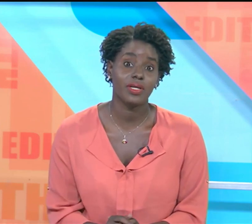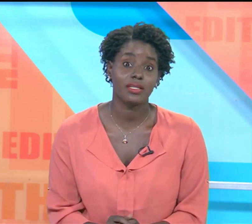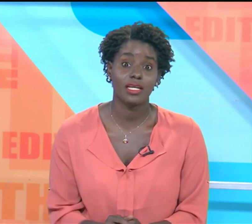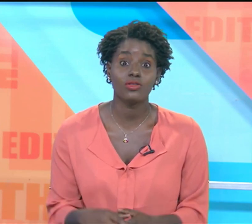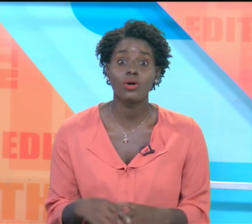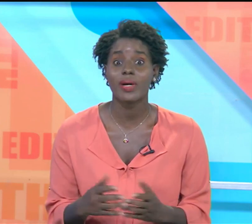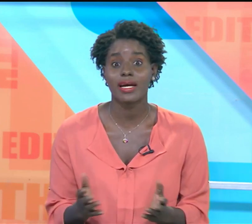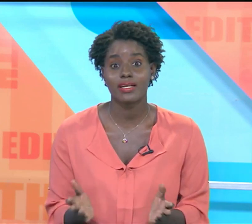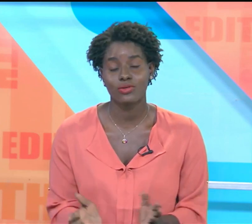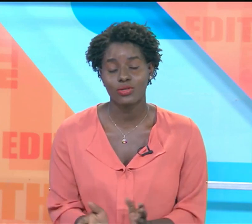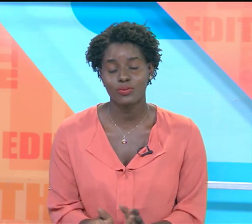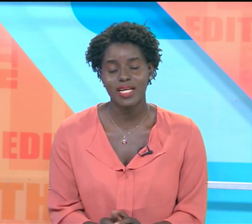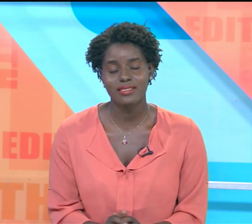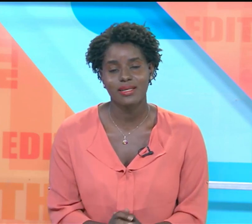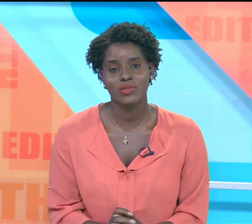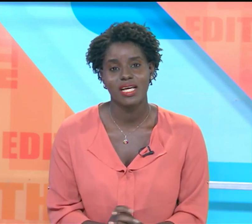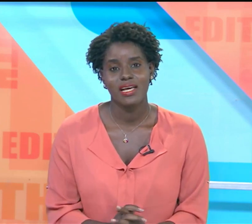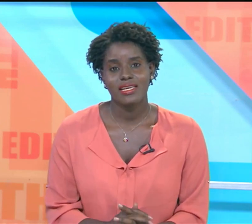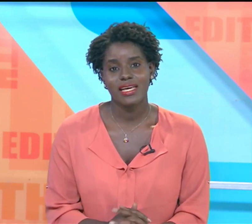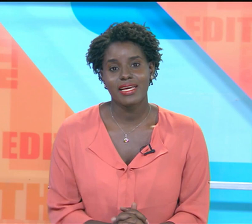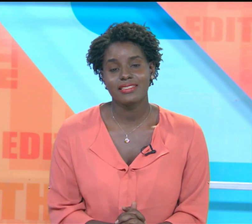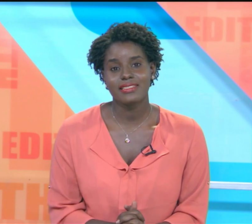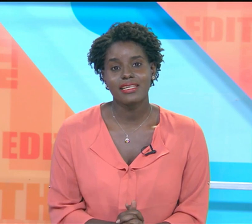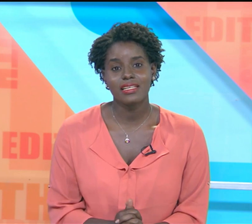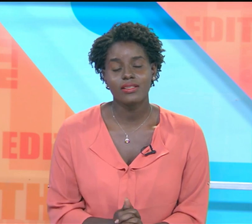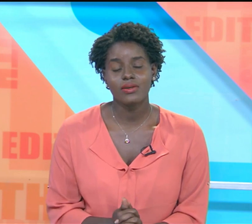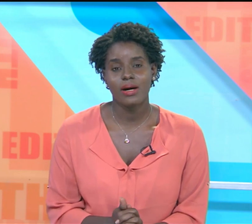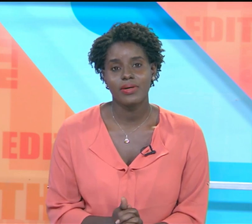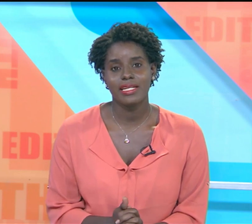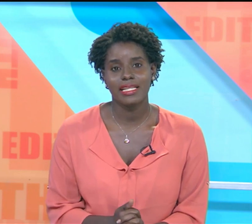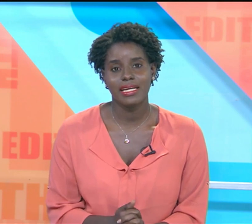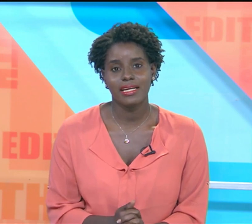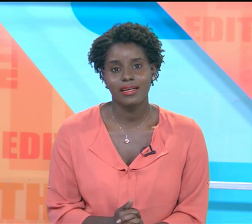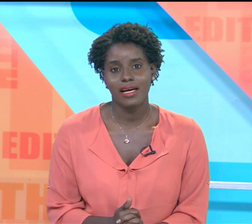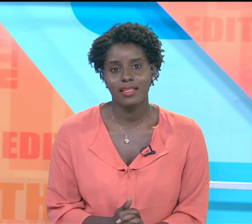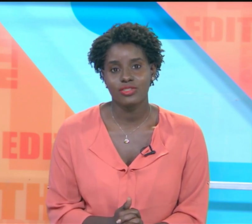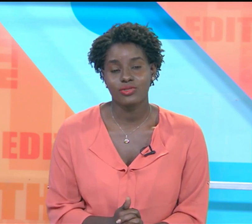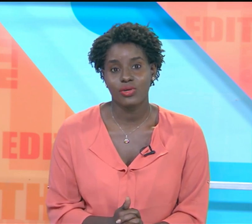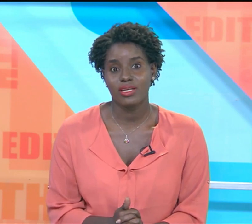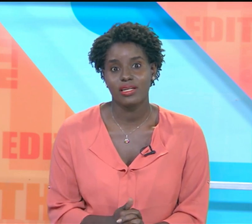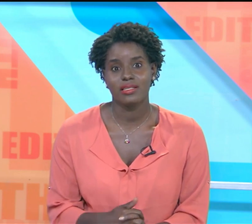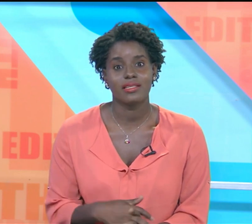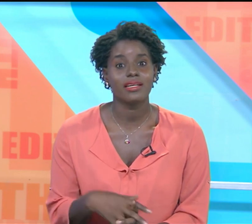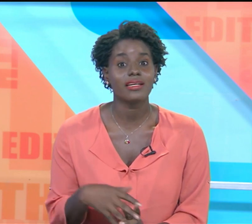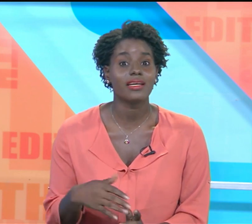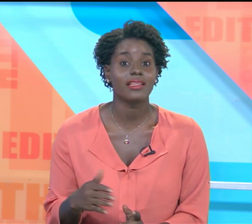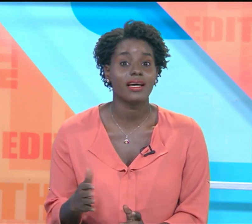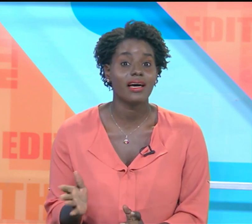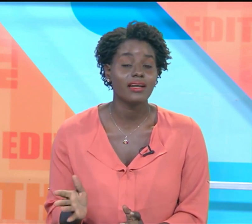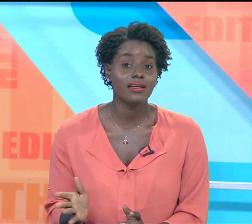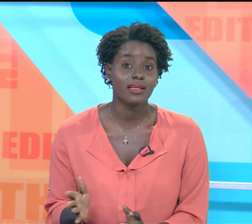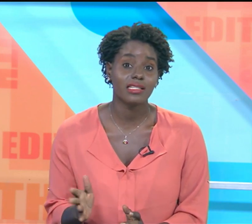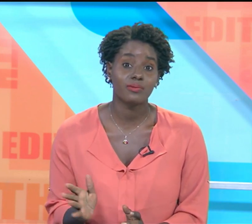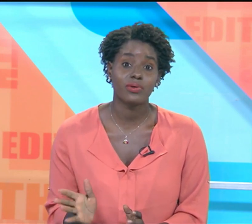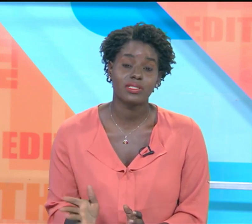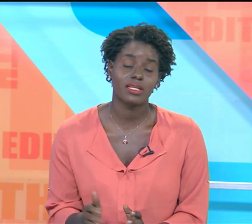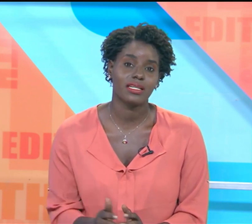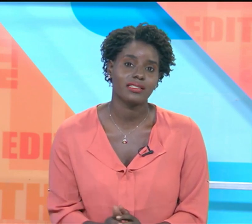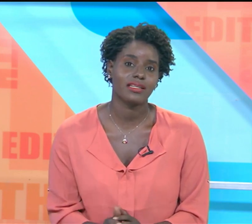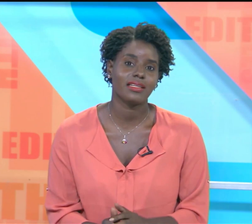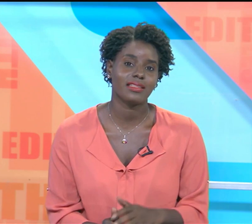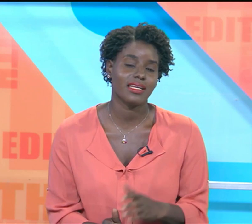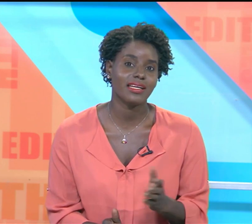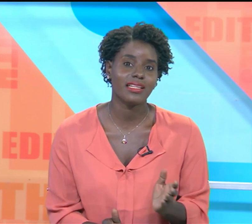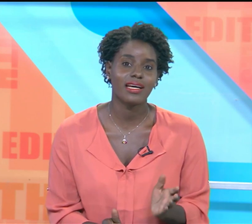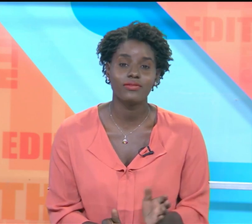invirtiendo o para qué son los préstamos. Y en ese sentido, Abinader ha dicho que quienes tienen que dar respuesta,